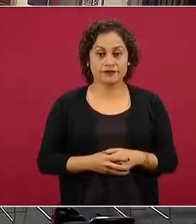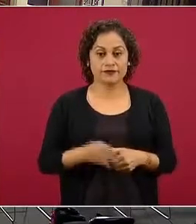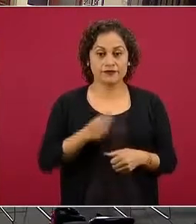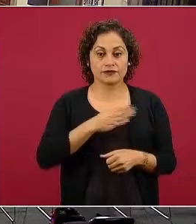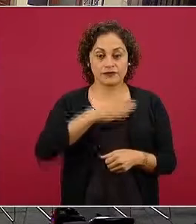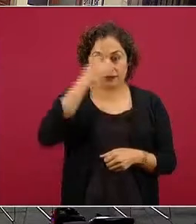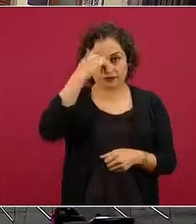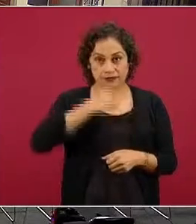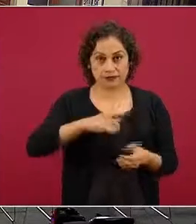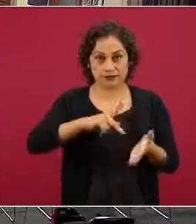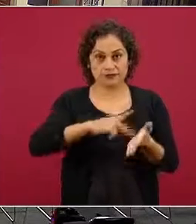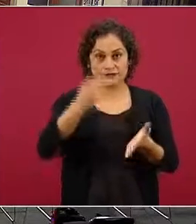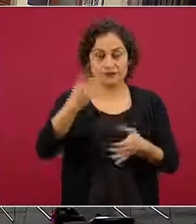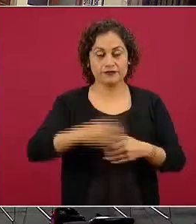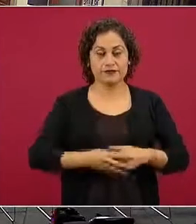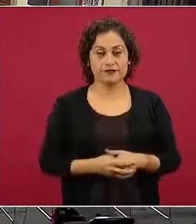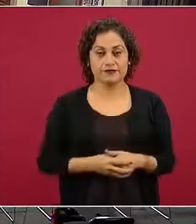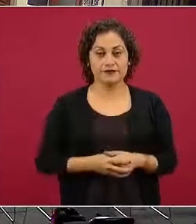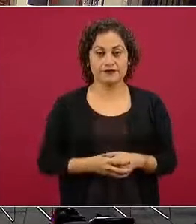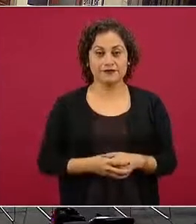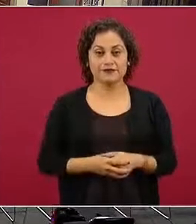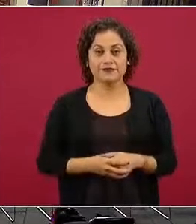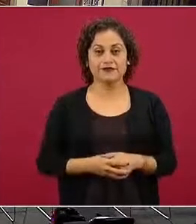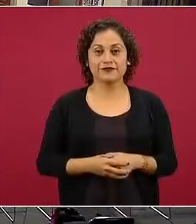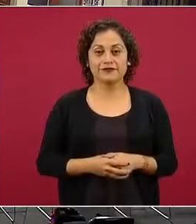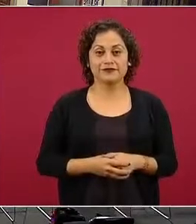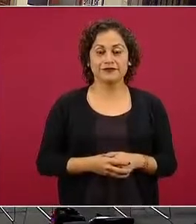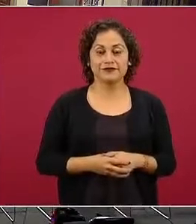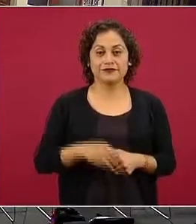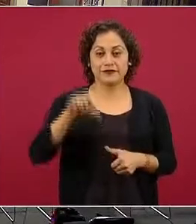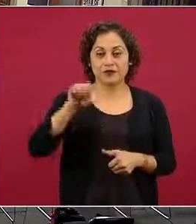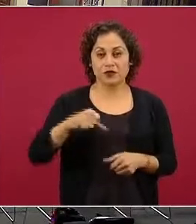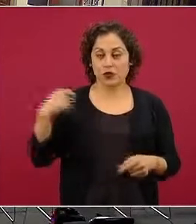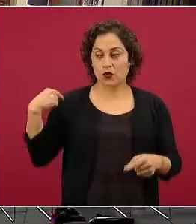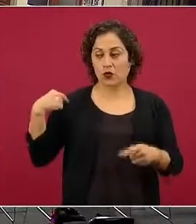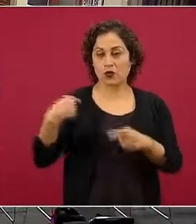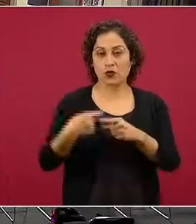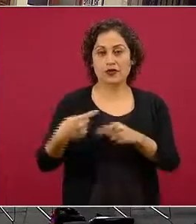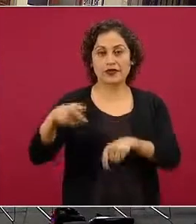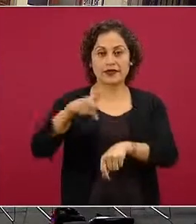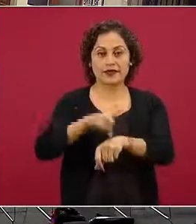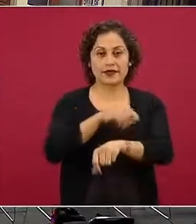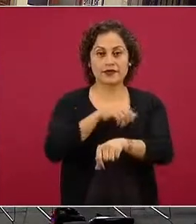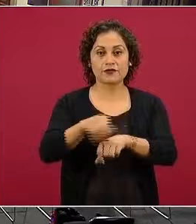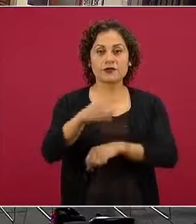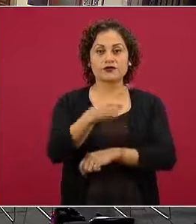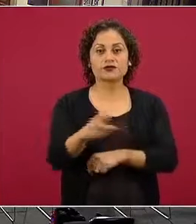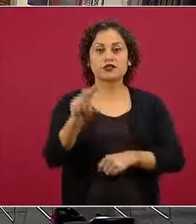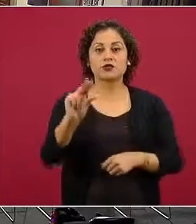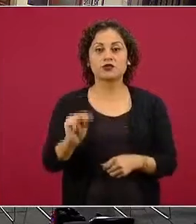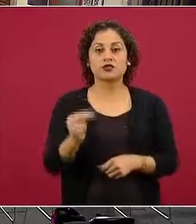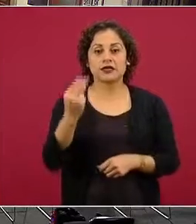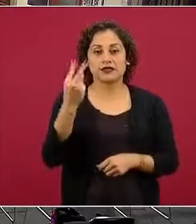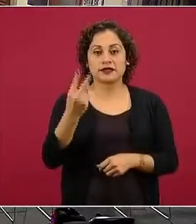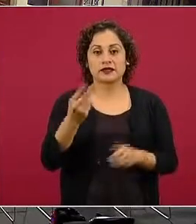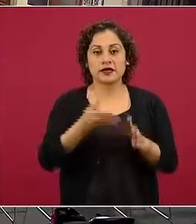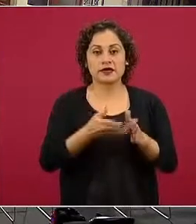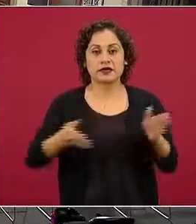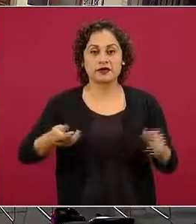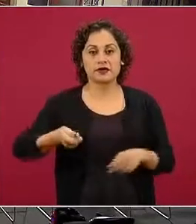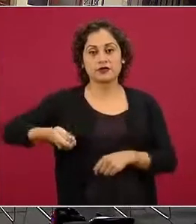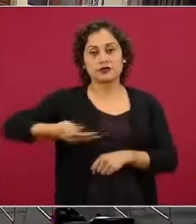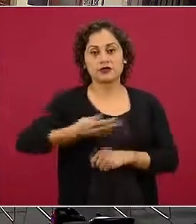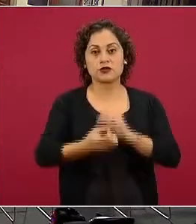noches de nuevo. Hoy es el día 182 de la nueva